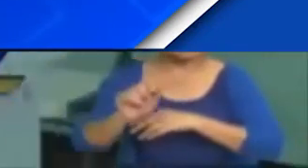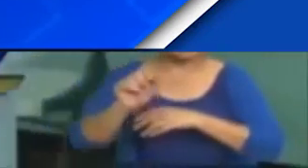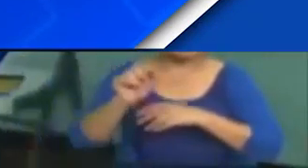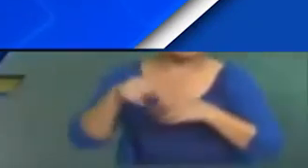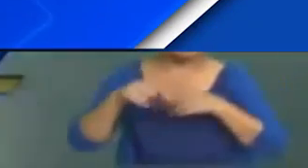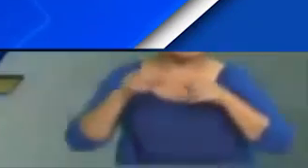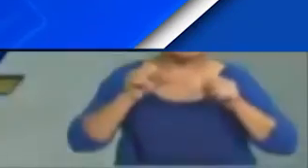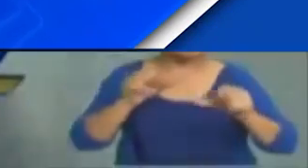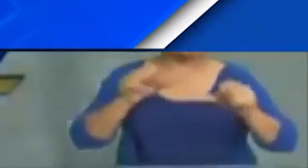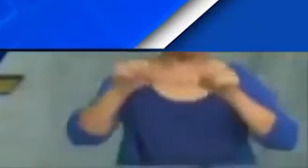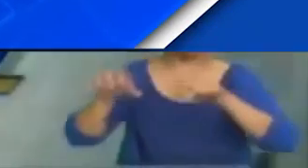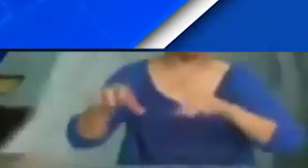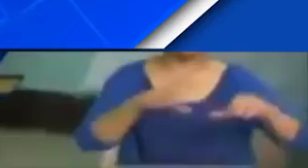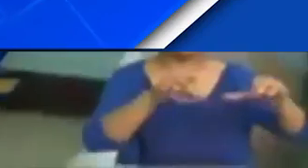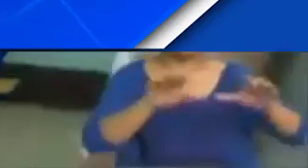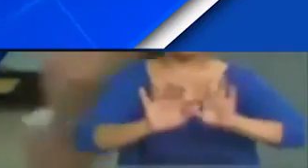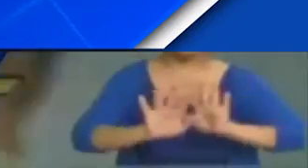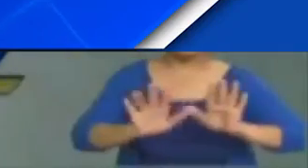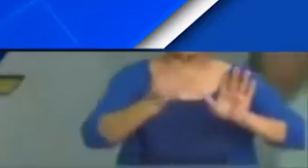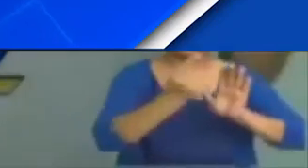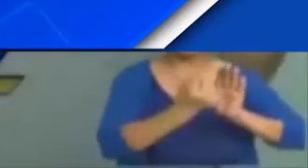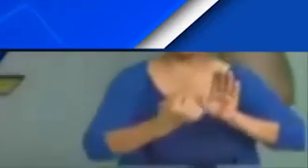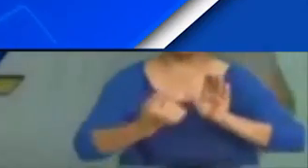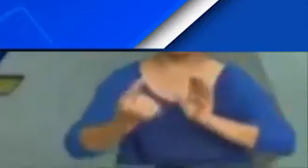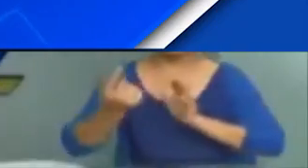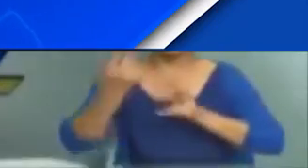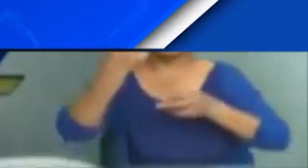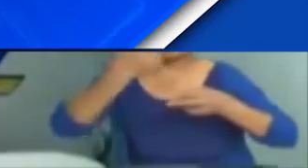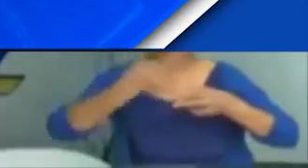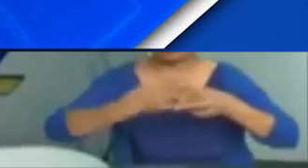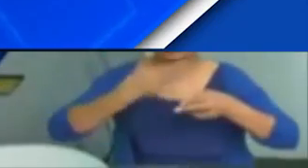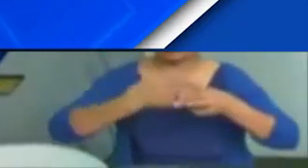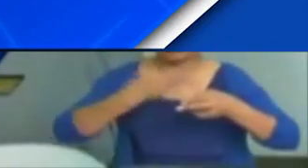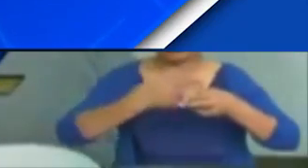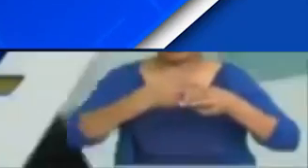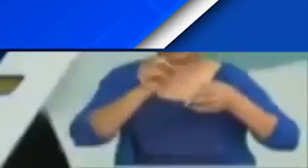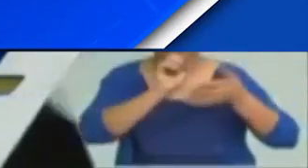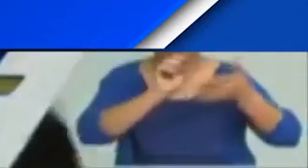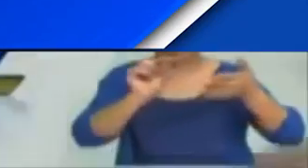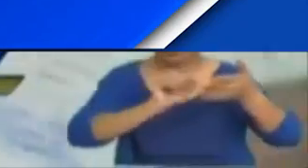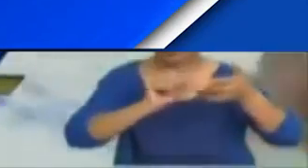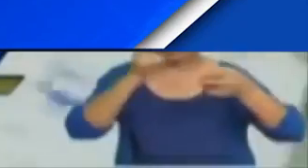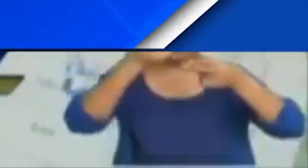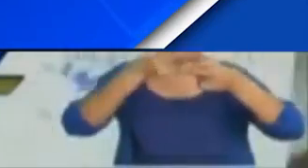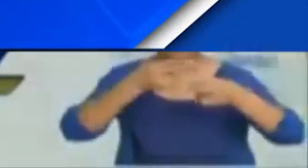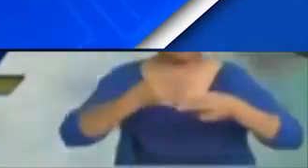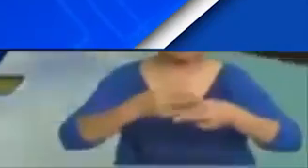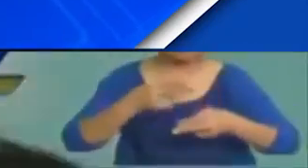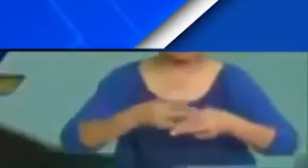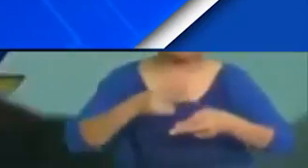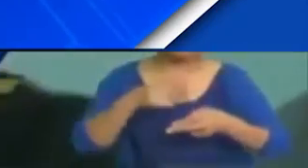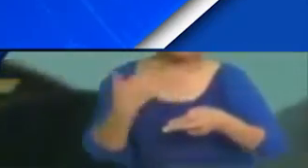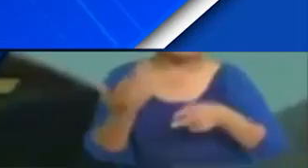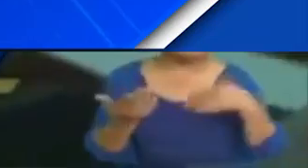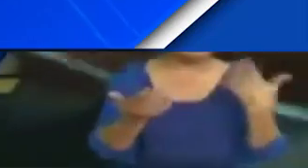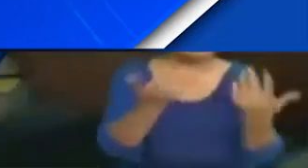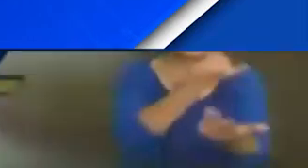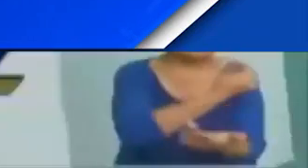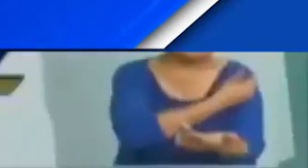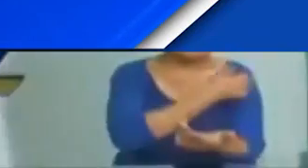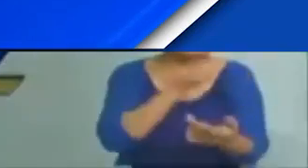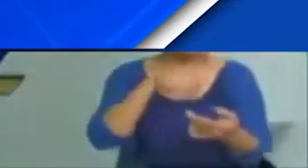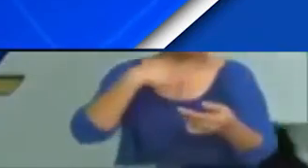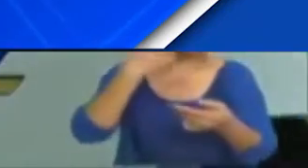protegidos, avanzando y en victoria de la salud. Y compañeros, compañeras, aquí